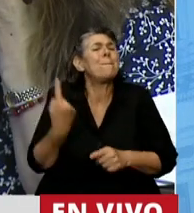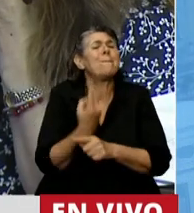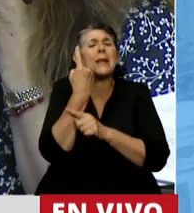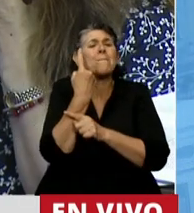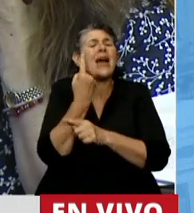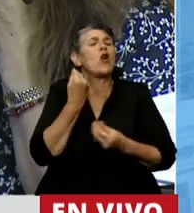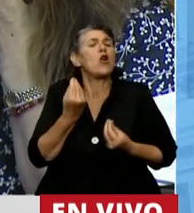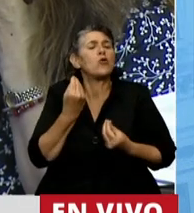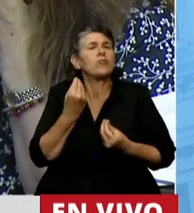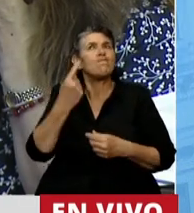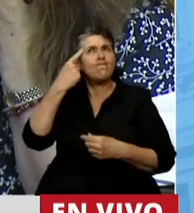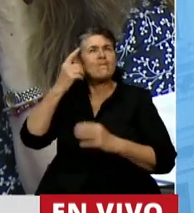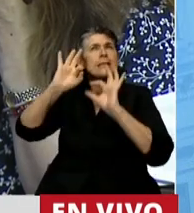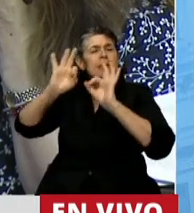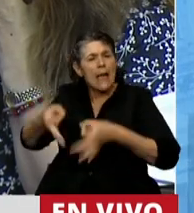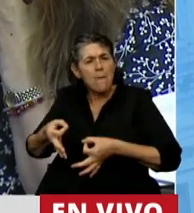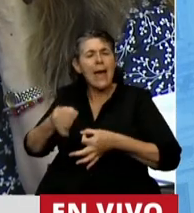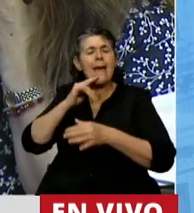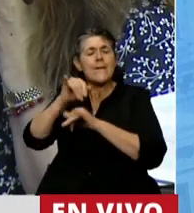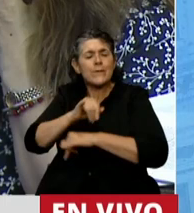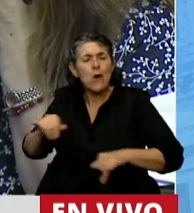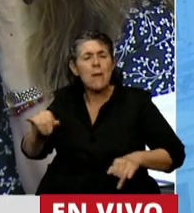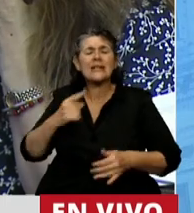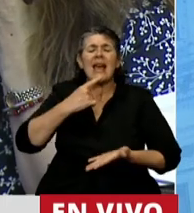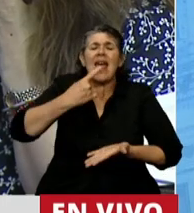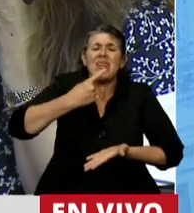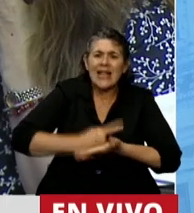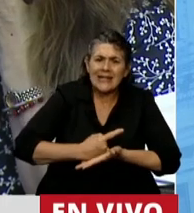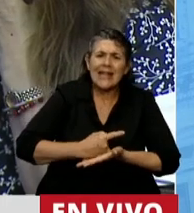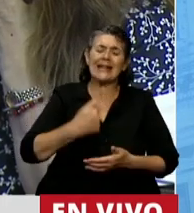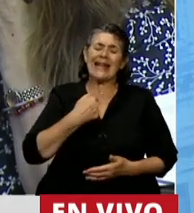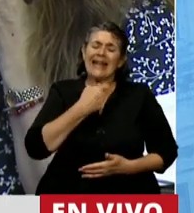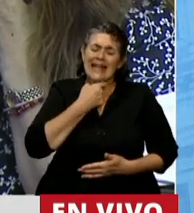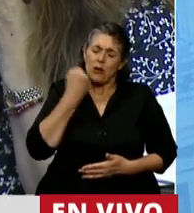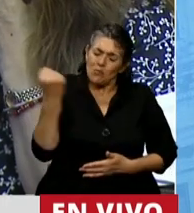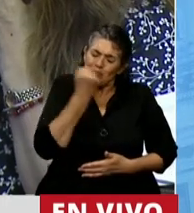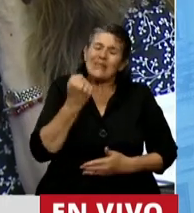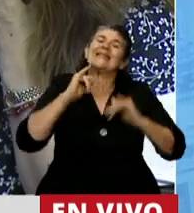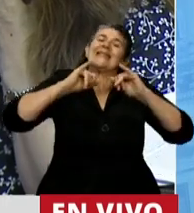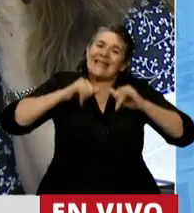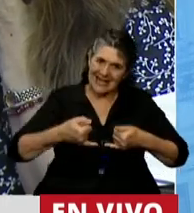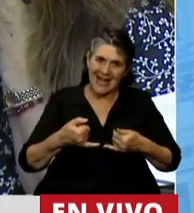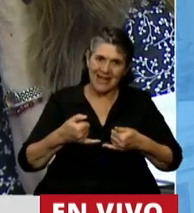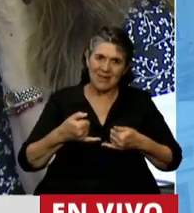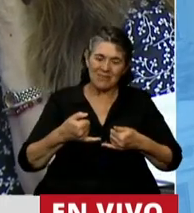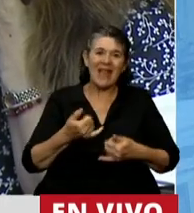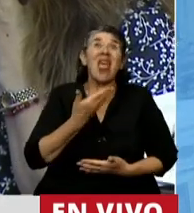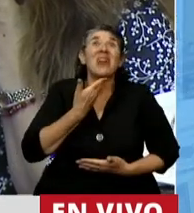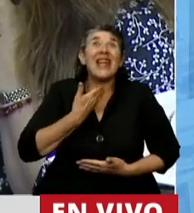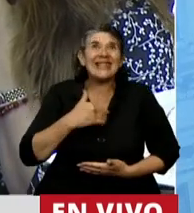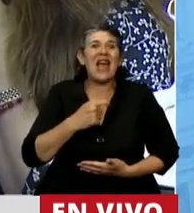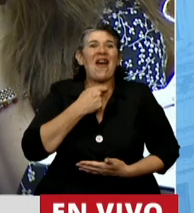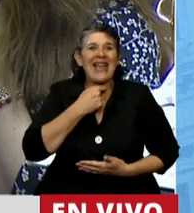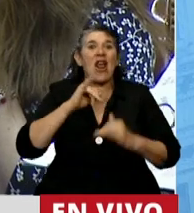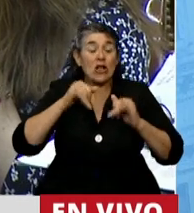informada, debe ser una maternidad elegida, debe ser una maternidad movida por el deseo. Sin deseo y